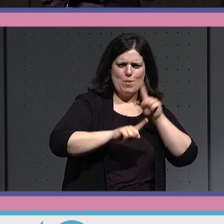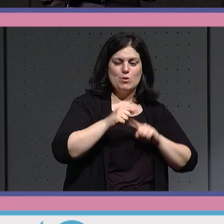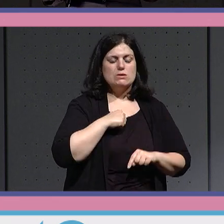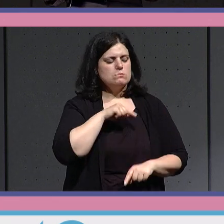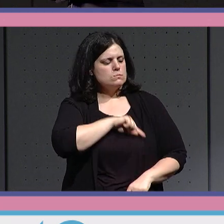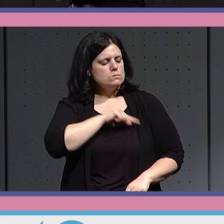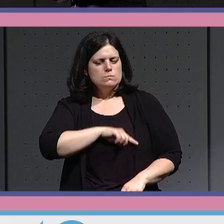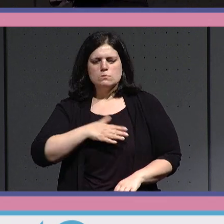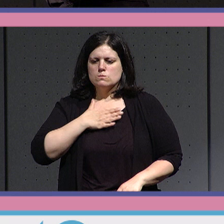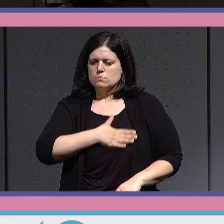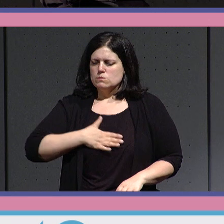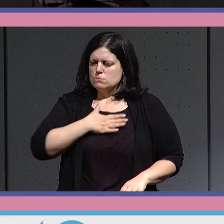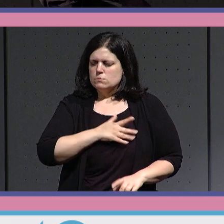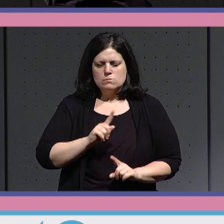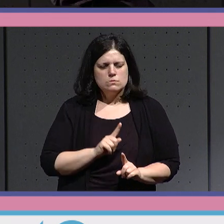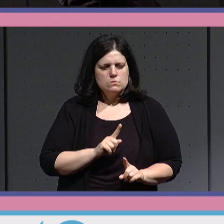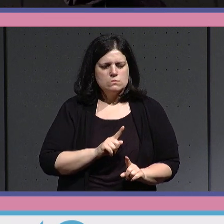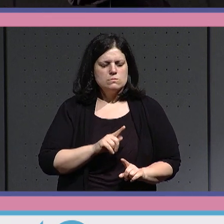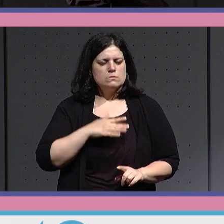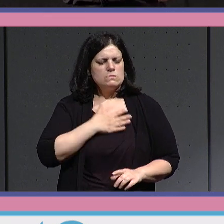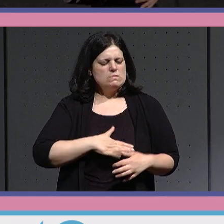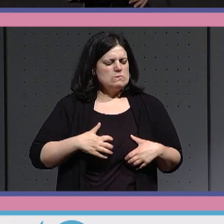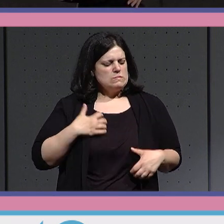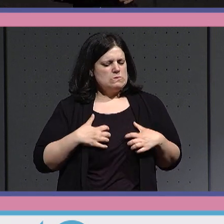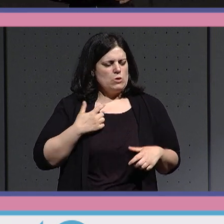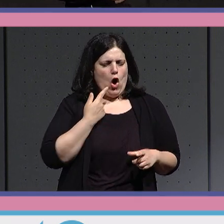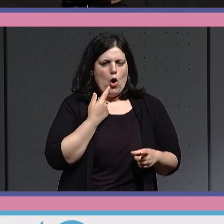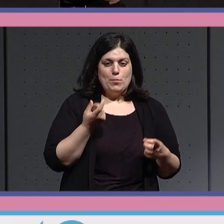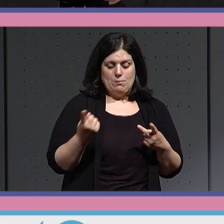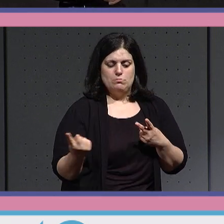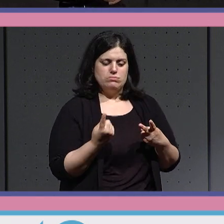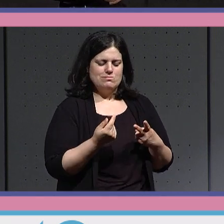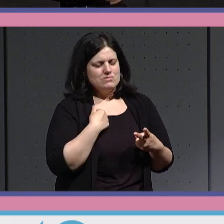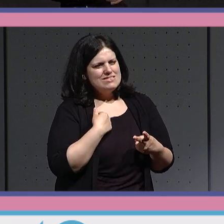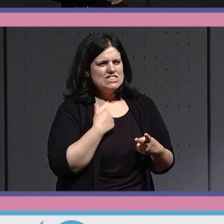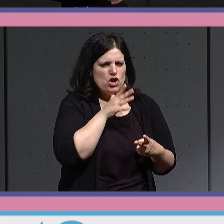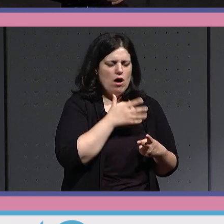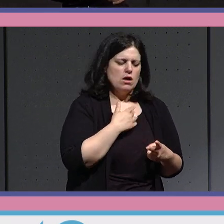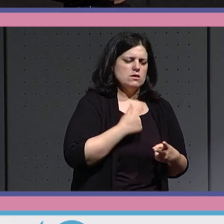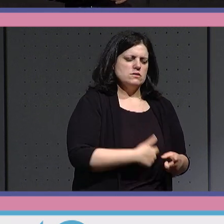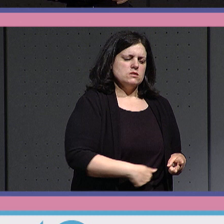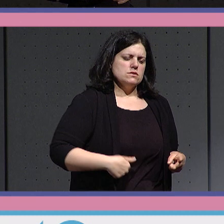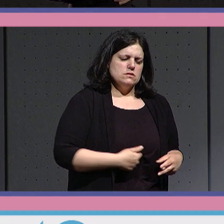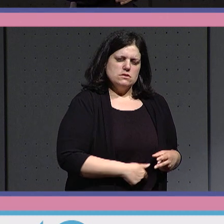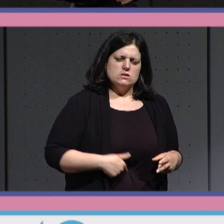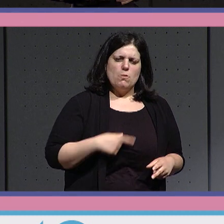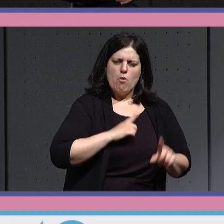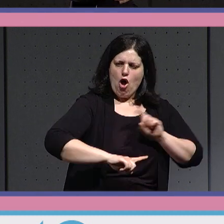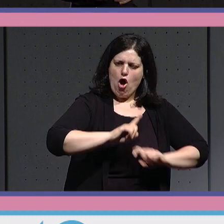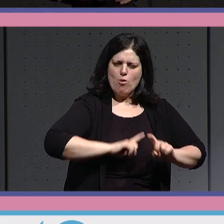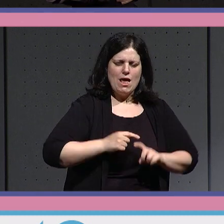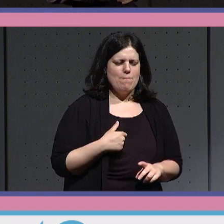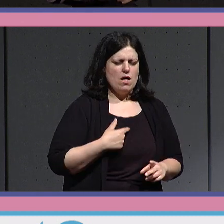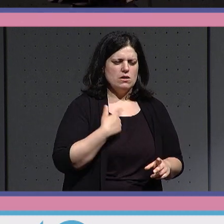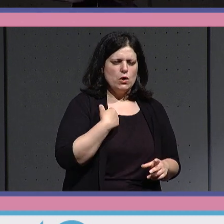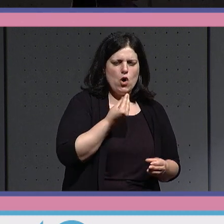en un sitio, que pueden aparecer porque uno tiene molestias gastrointestinales muy frecuentes, porque tiene una intolerancia que no es